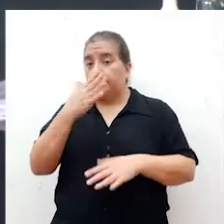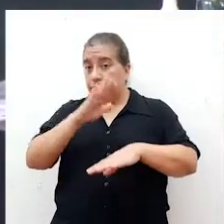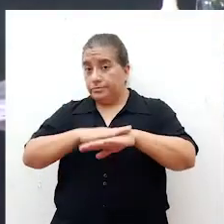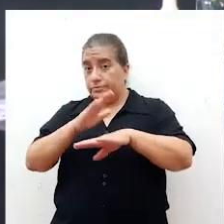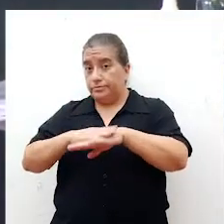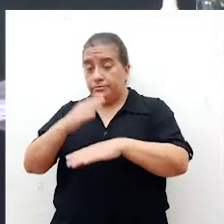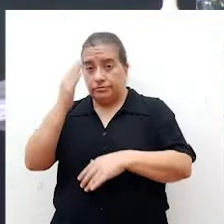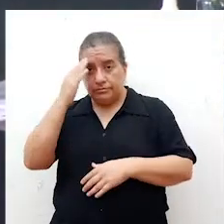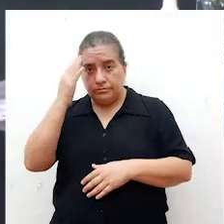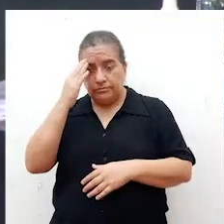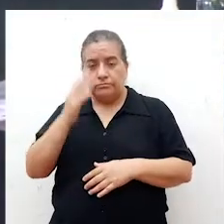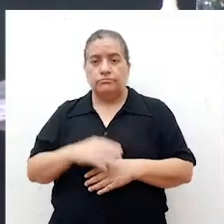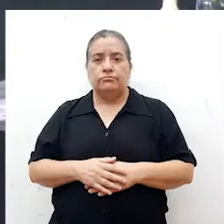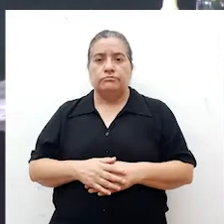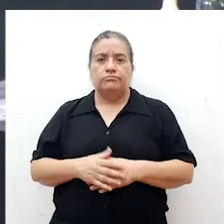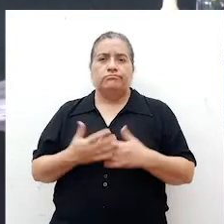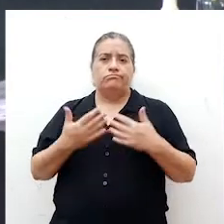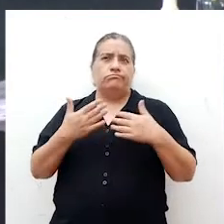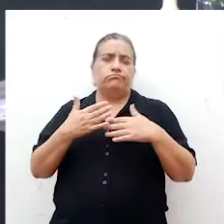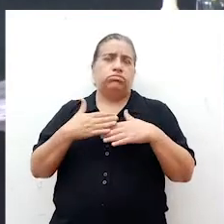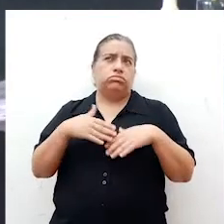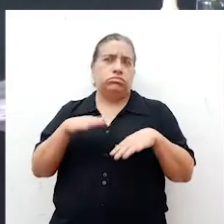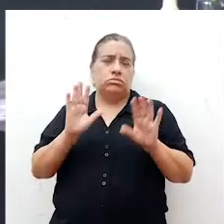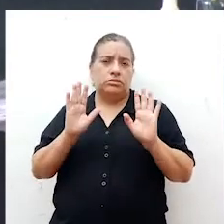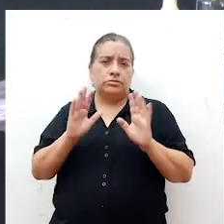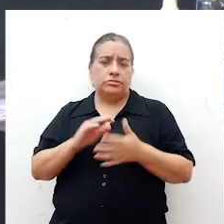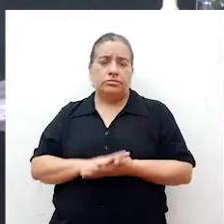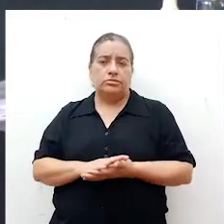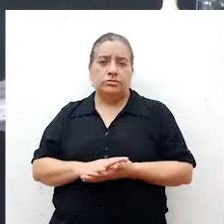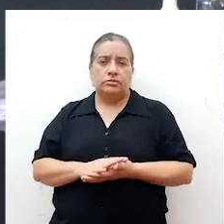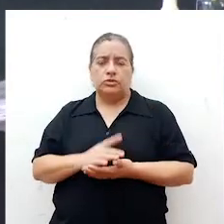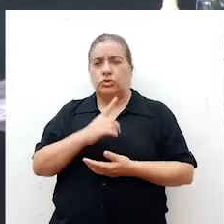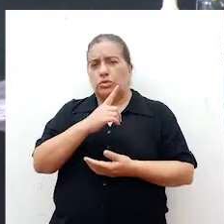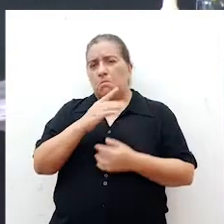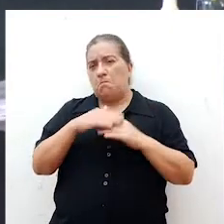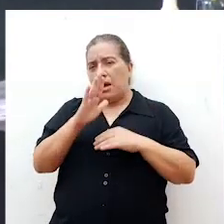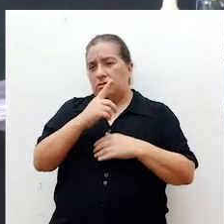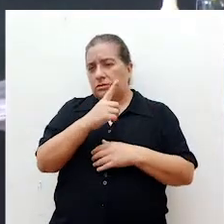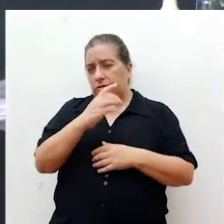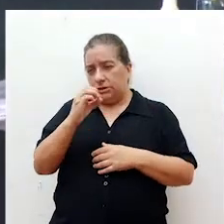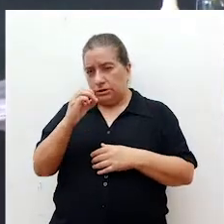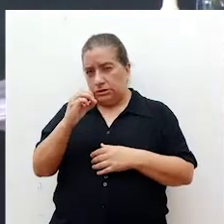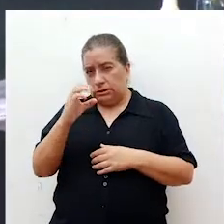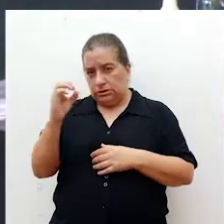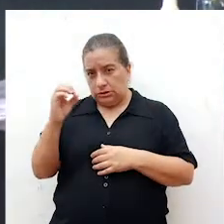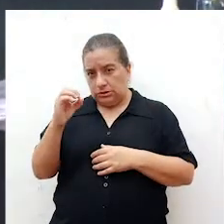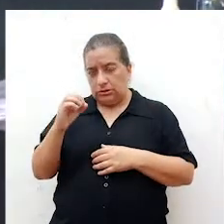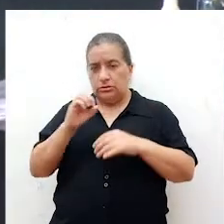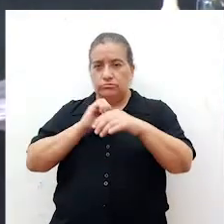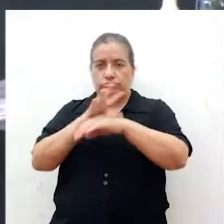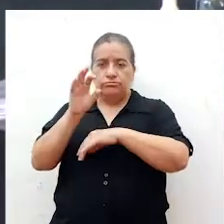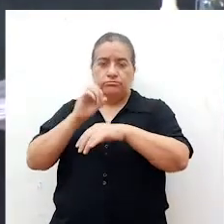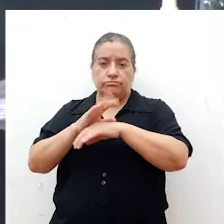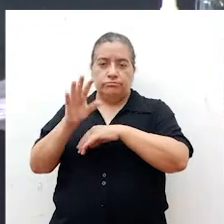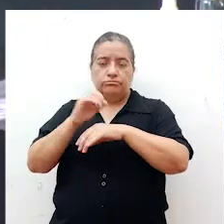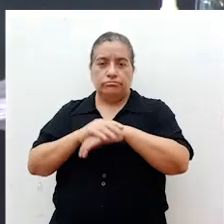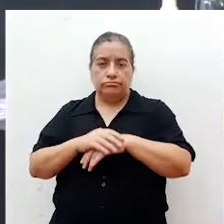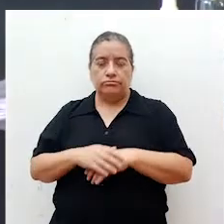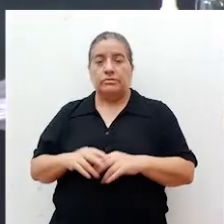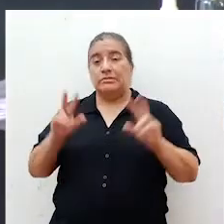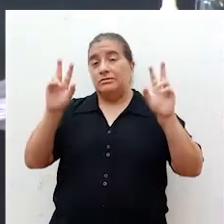muy rápidamente, pero vamos a advertir que hay cerca de un centenar de